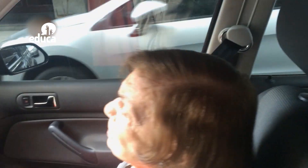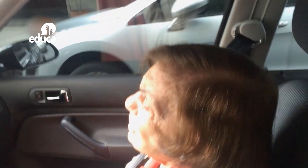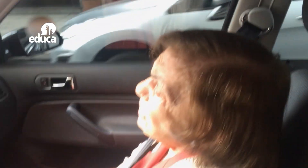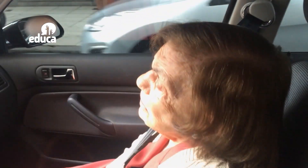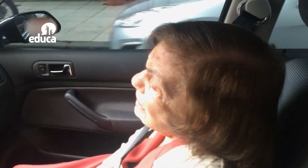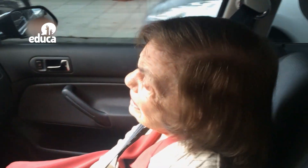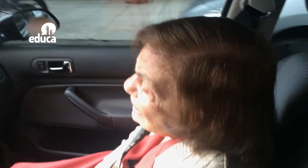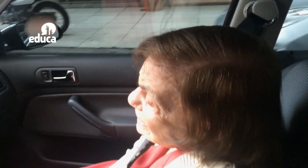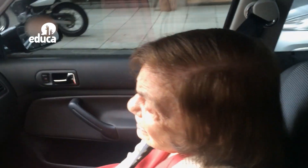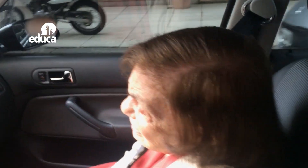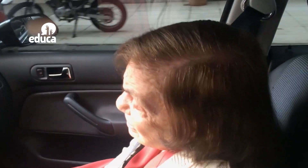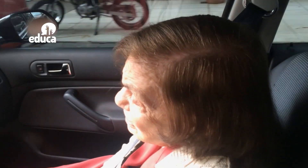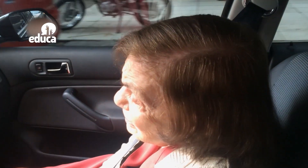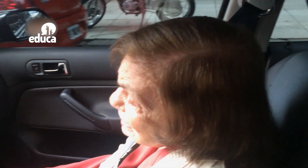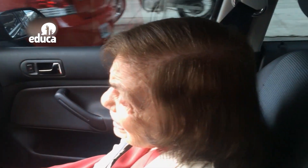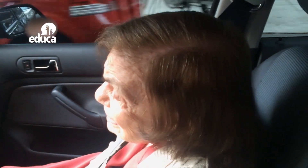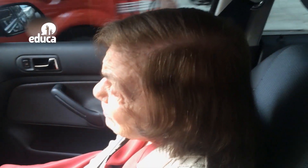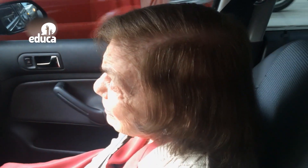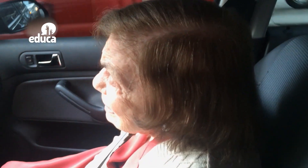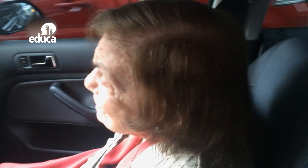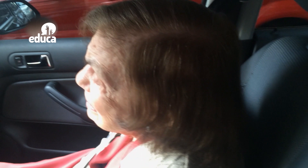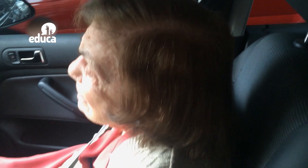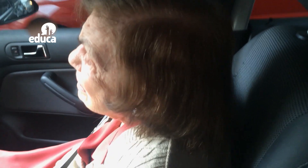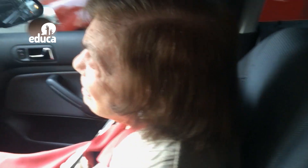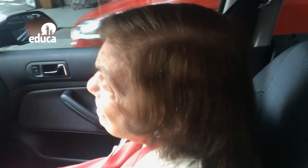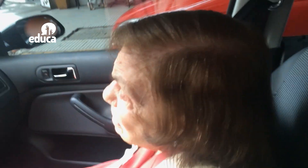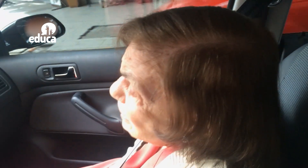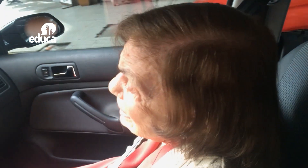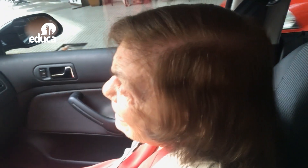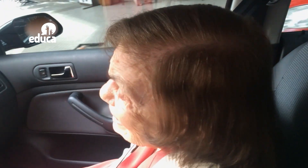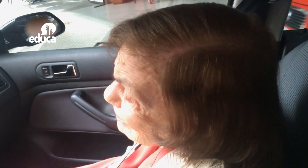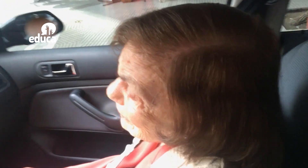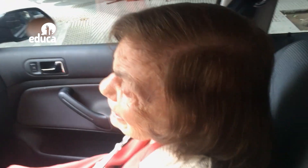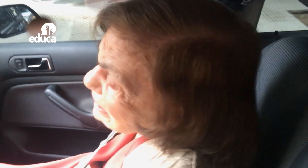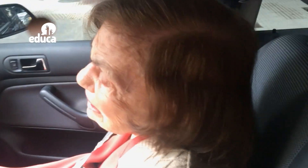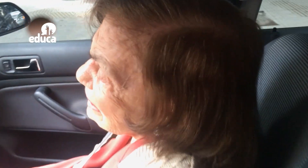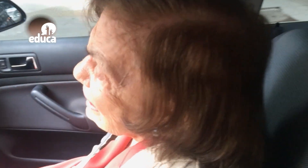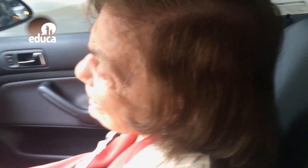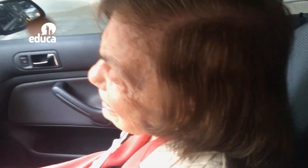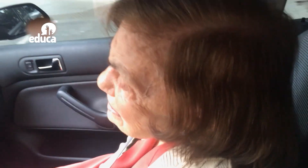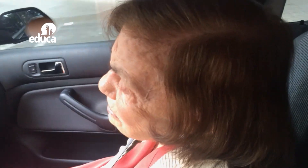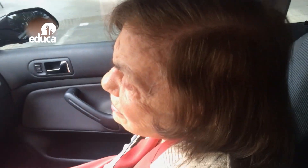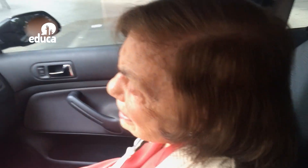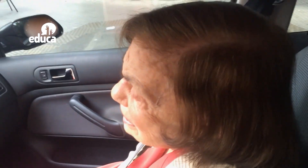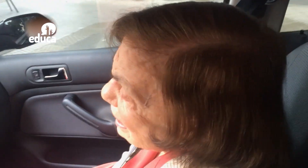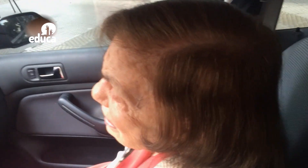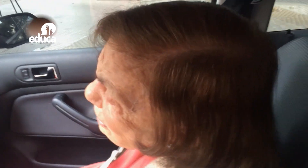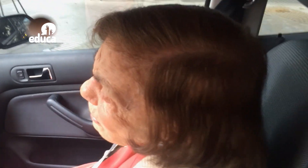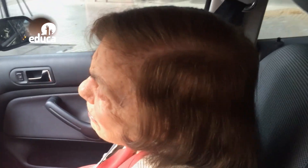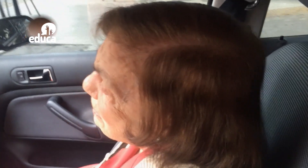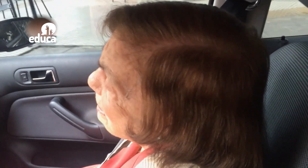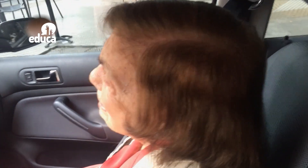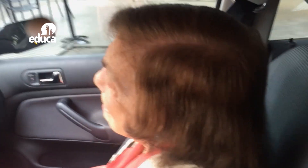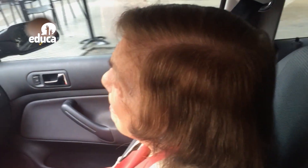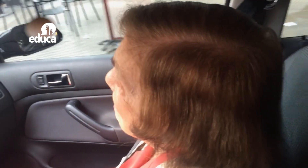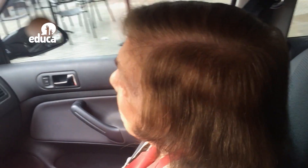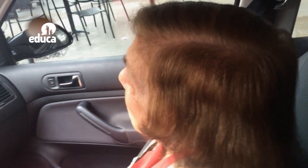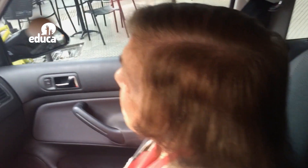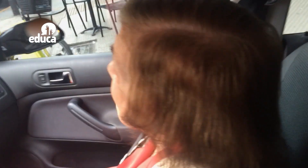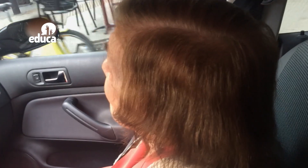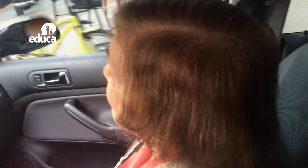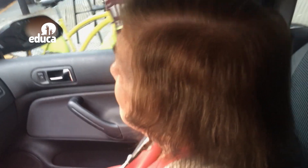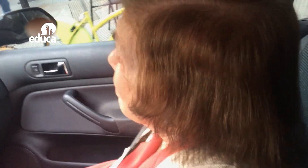otro te dice te puede servir para sentirte mejor. A veces no hay nada para aclarar, ¿eh? No, a veces uno